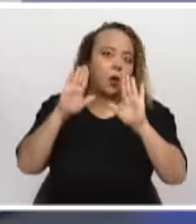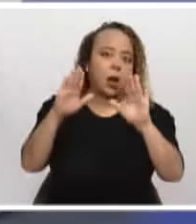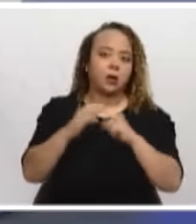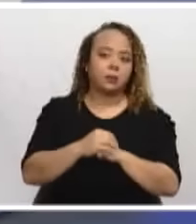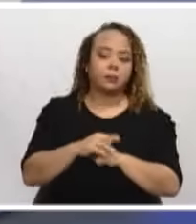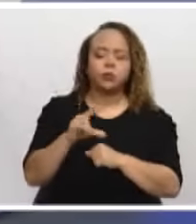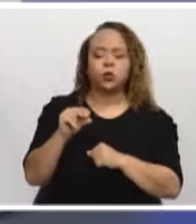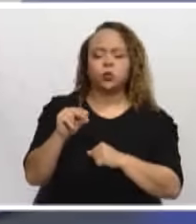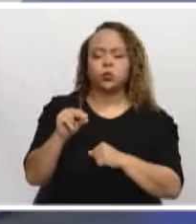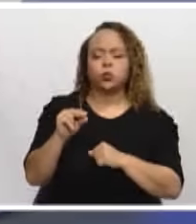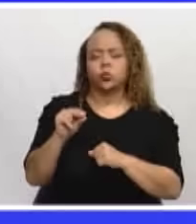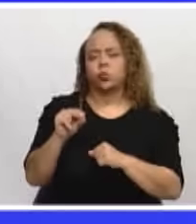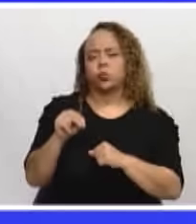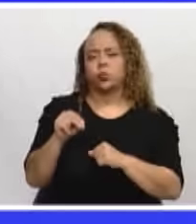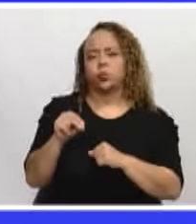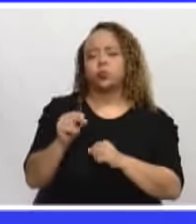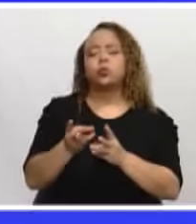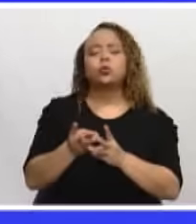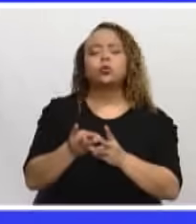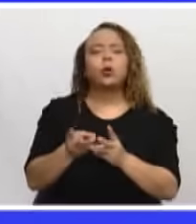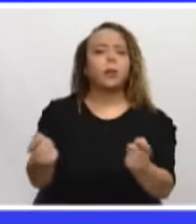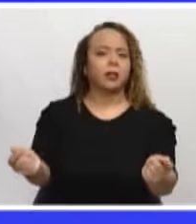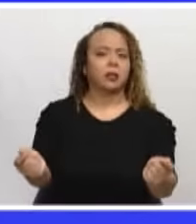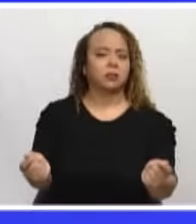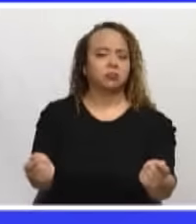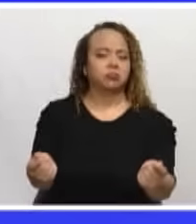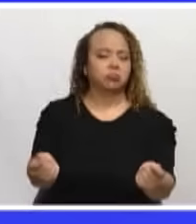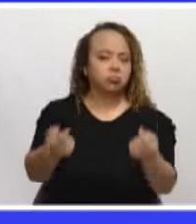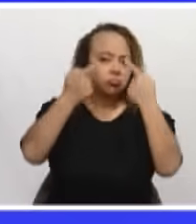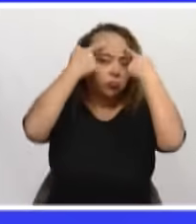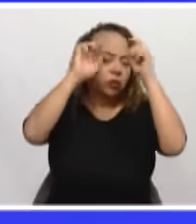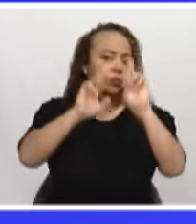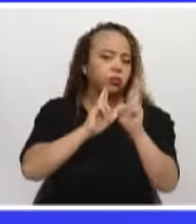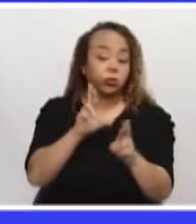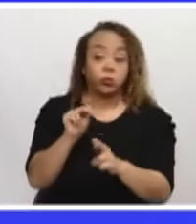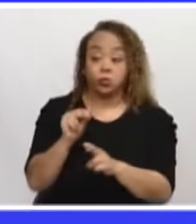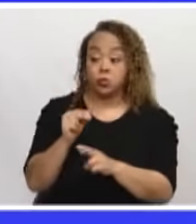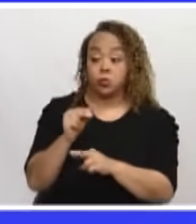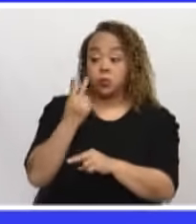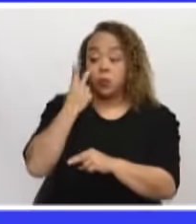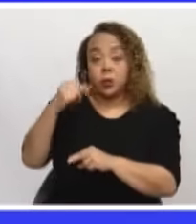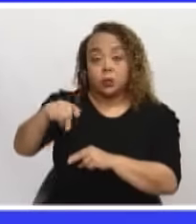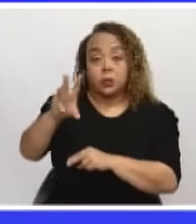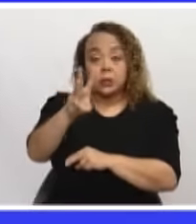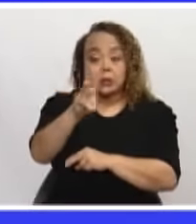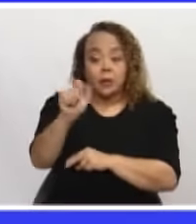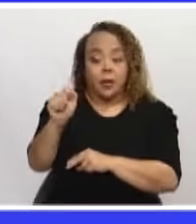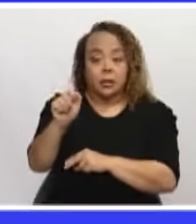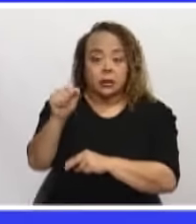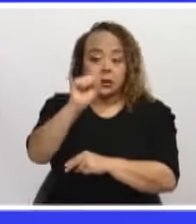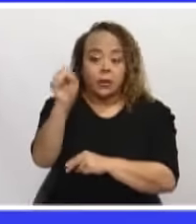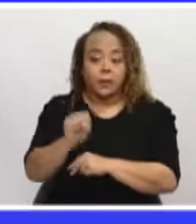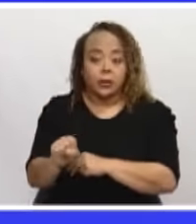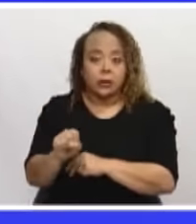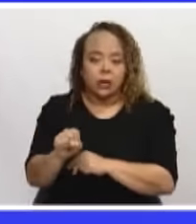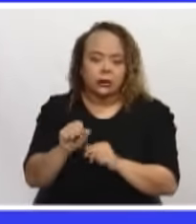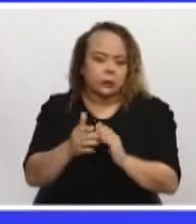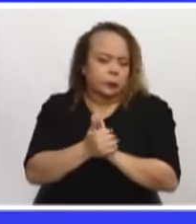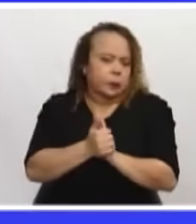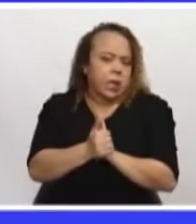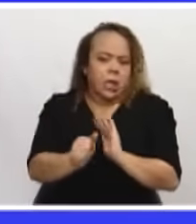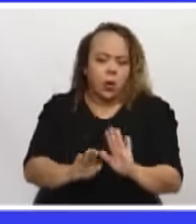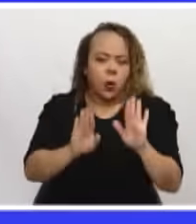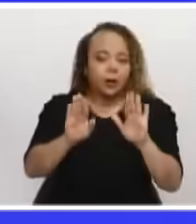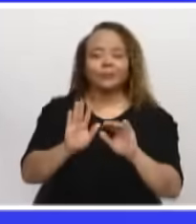está siendo solvente Está sacando los resultados yo no estoy viendo un saprisa de este semestre que me vas a decir que es un sapriza espectacular de